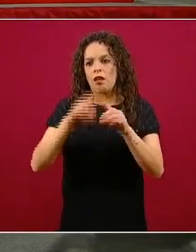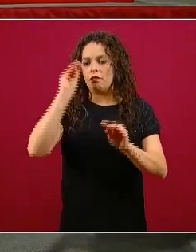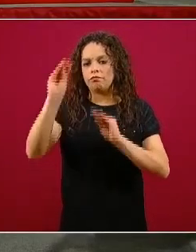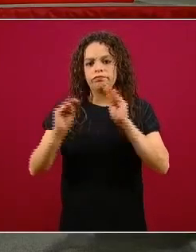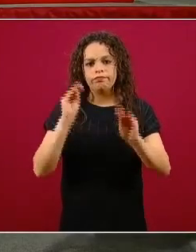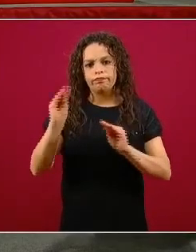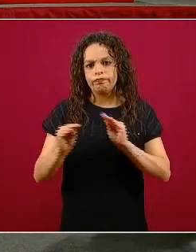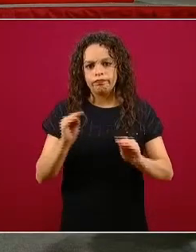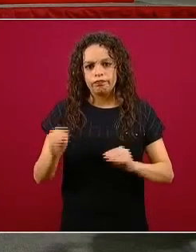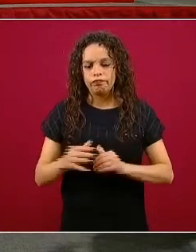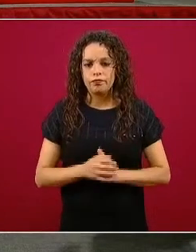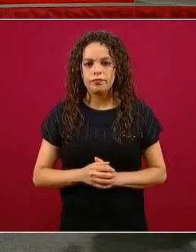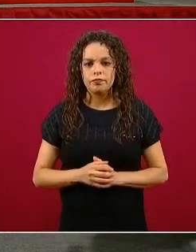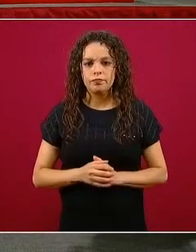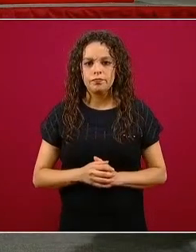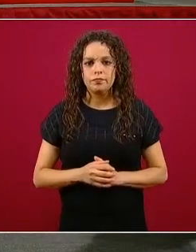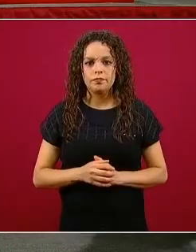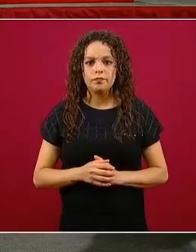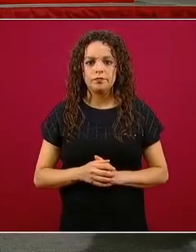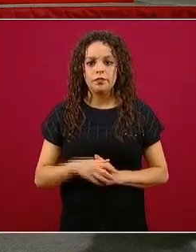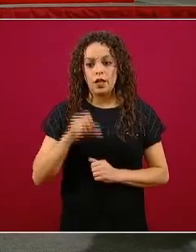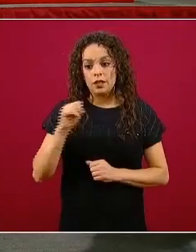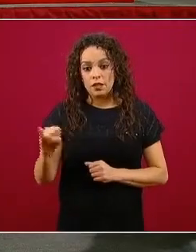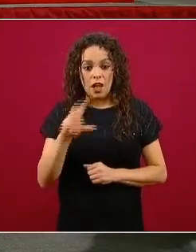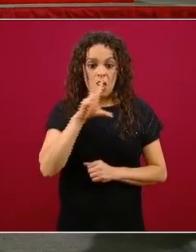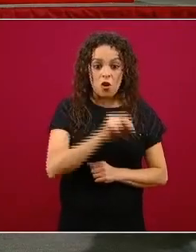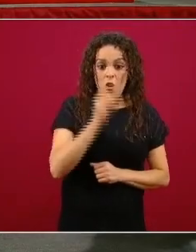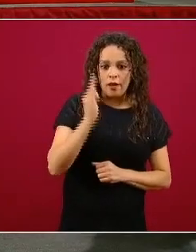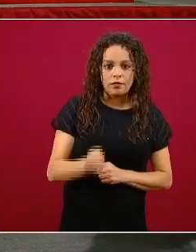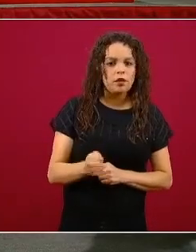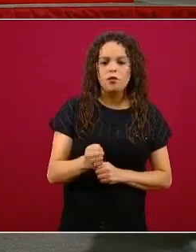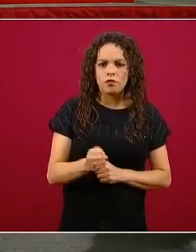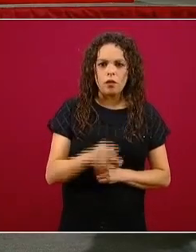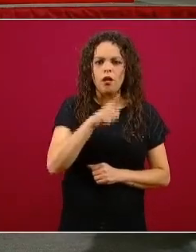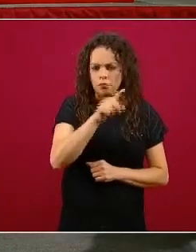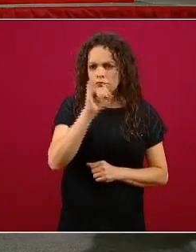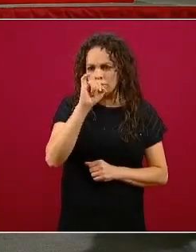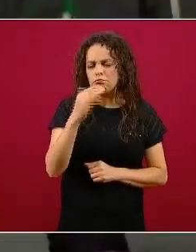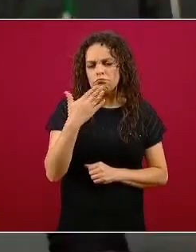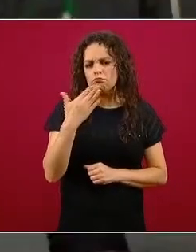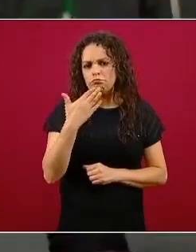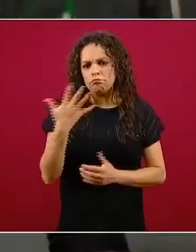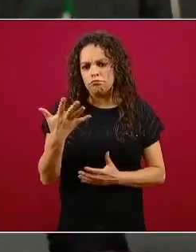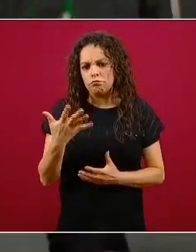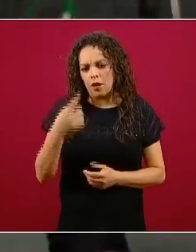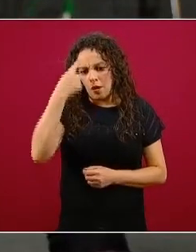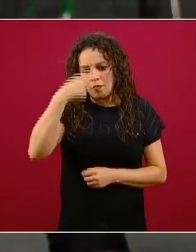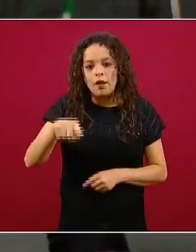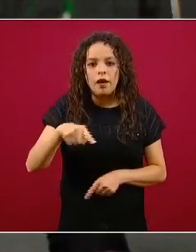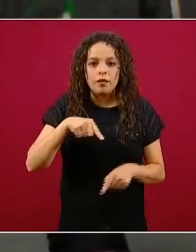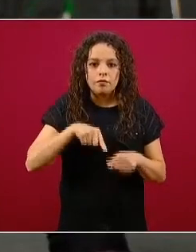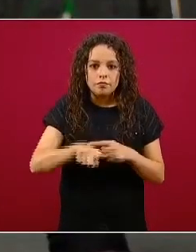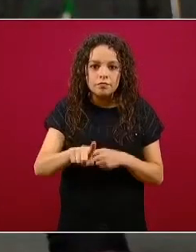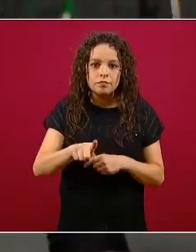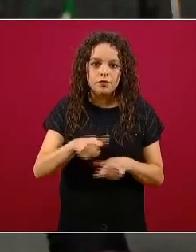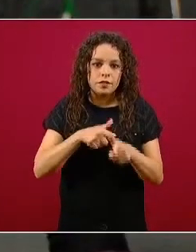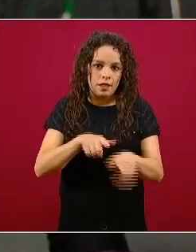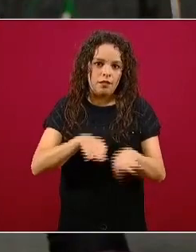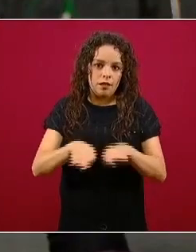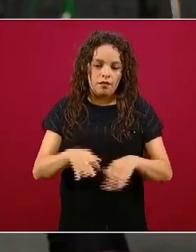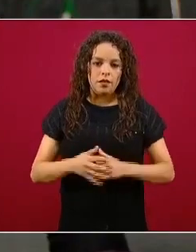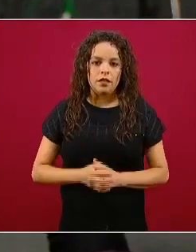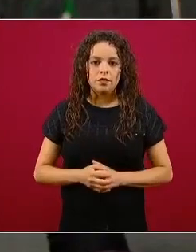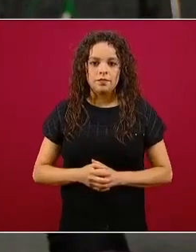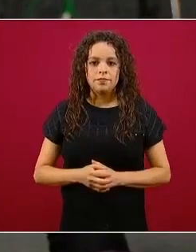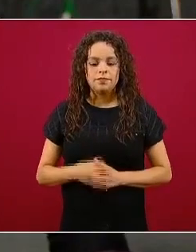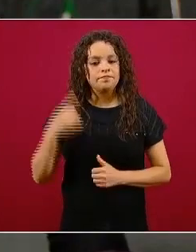o se echan para adelante. Se adaptan. Sí. Retrocedido Tabasco en el semáforo, es un hecho. Entonces, ¿hay alguna actividad?